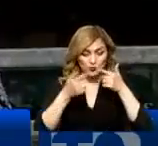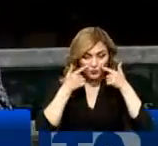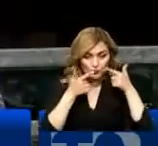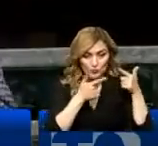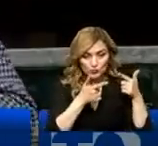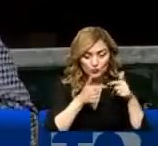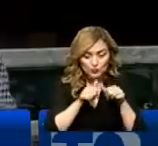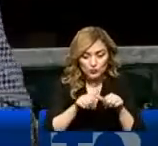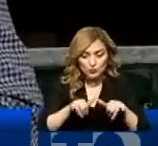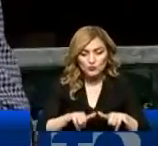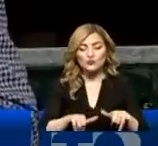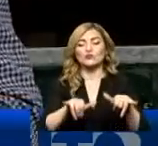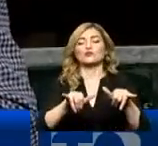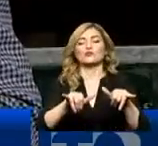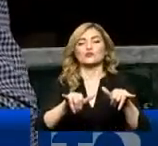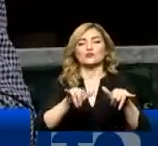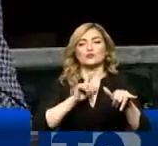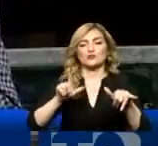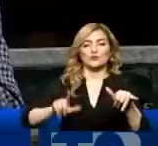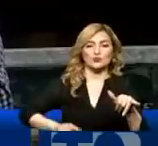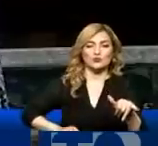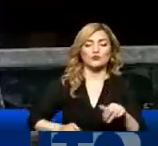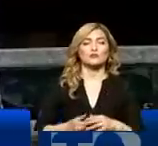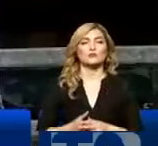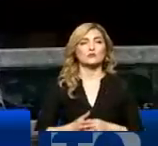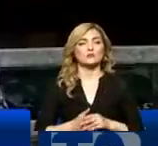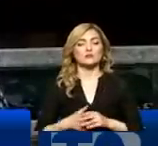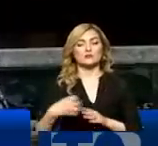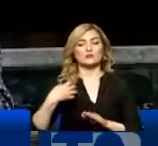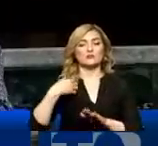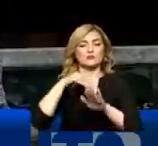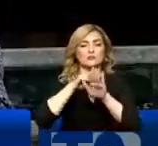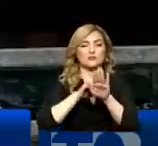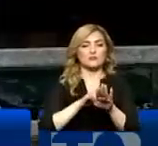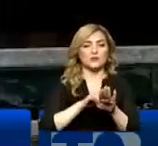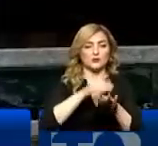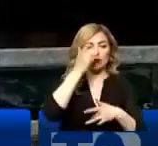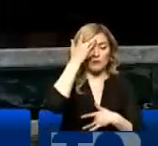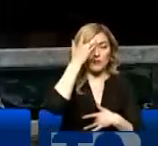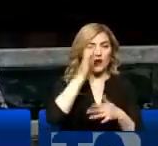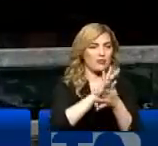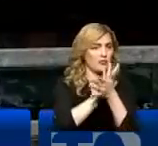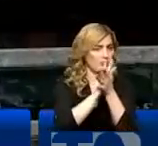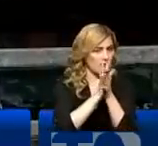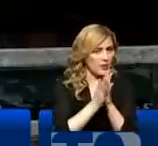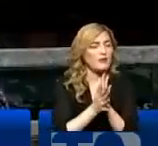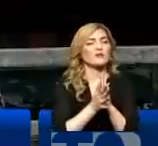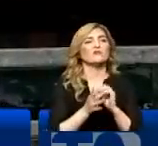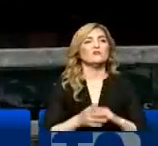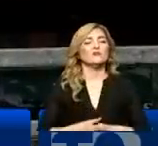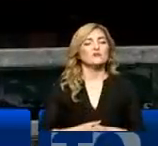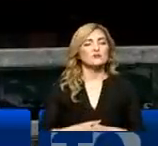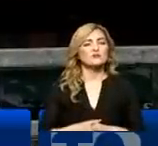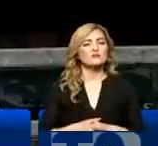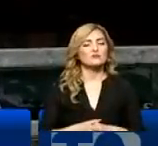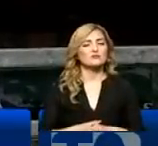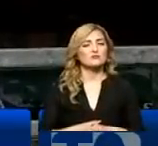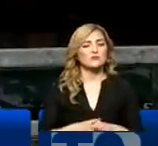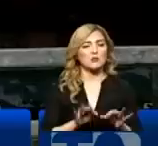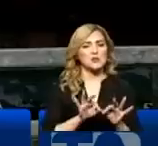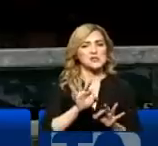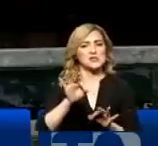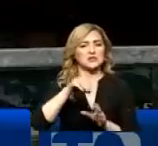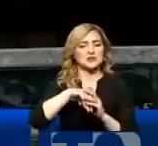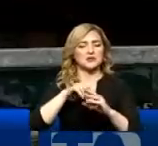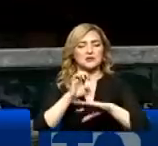vigilancia permanente del estado de salud para garantizar que no están contagiados y que no propagarán el virus